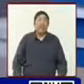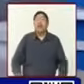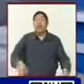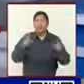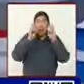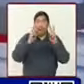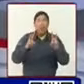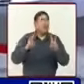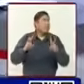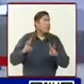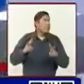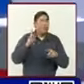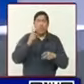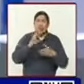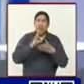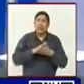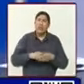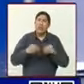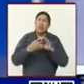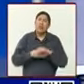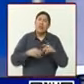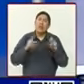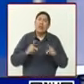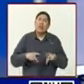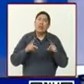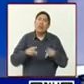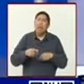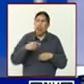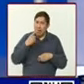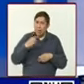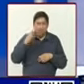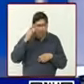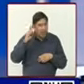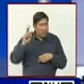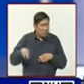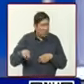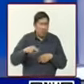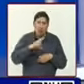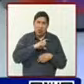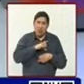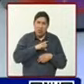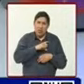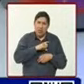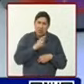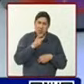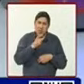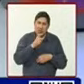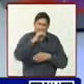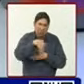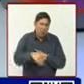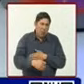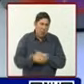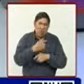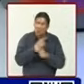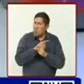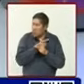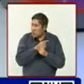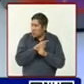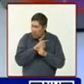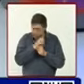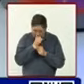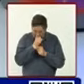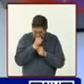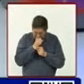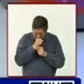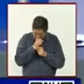veía uno de los comentarios de la gente que nos sigue, y que tiene razón, como los policías, como quienes hacen turno, los guardias de seguridad privada, por